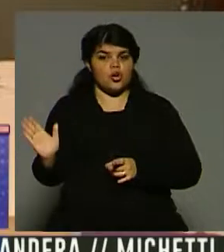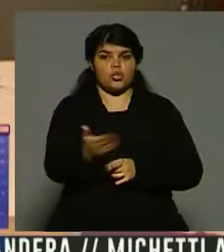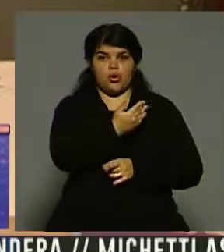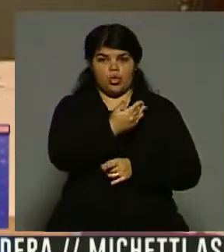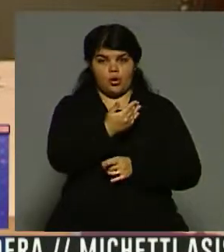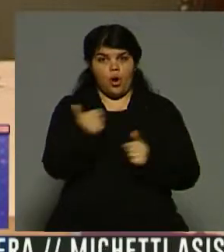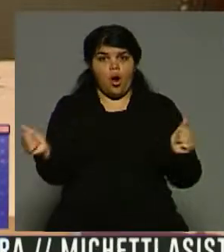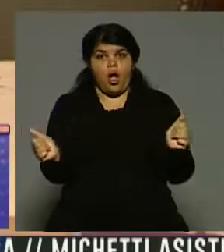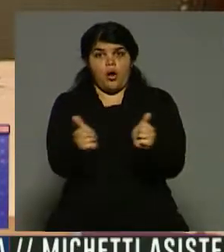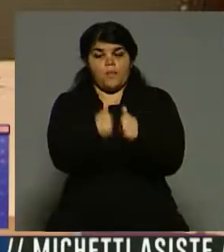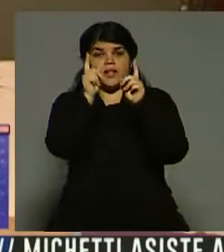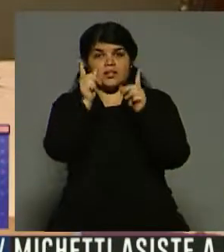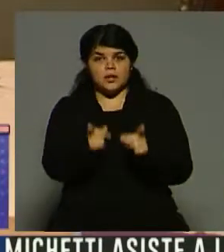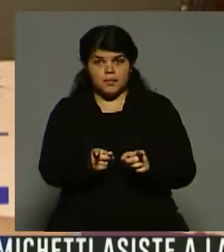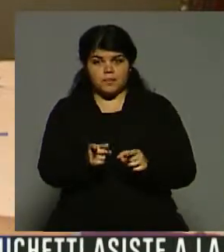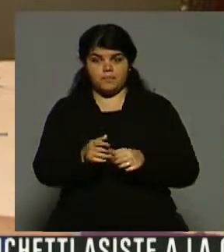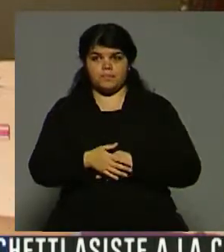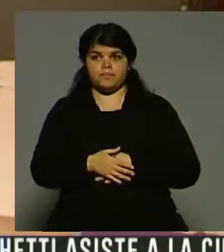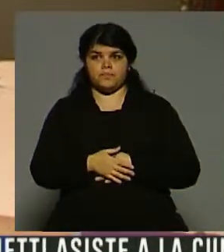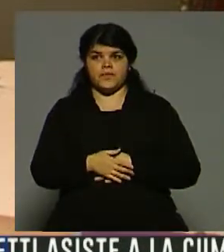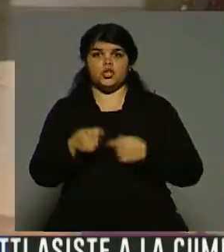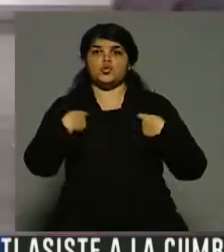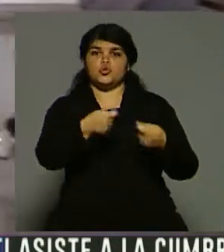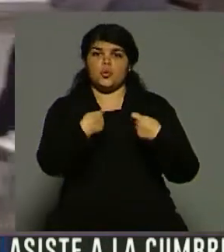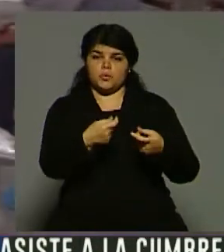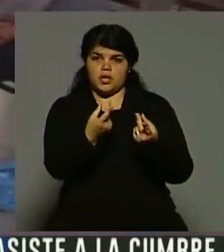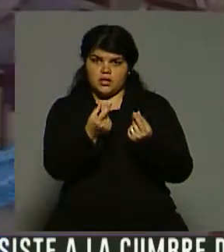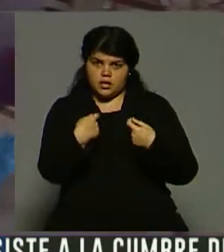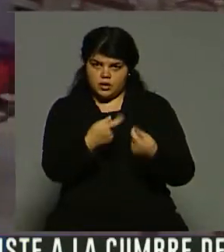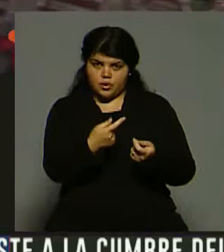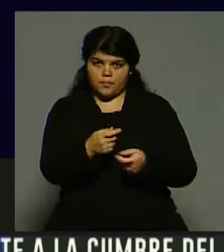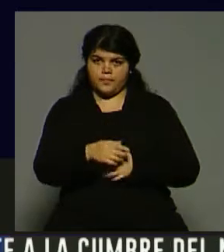también a nivel de subsidio.